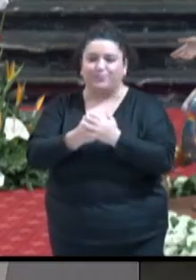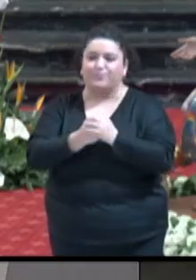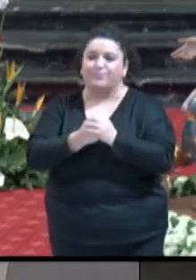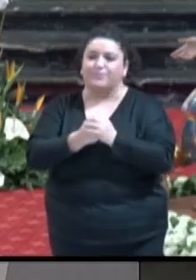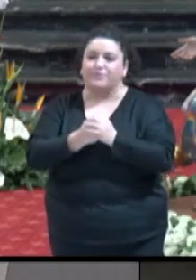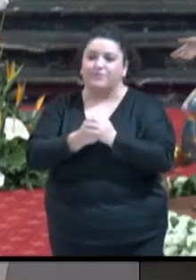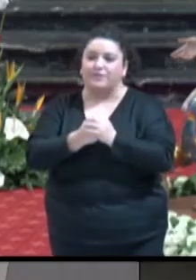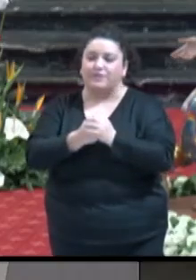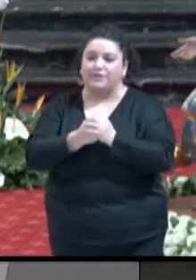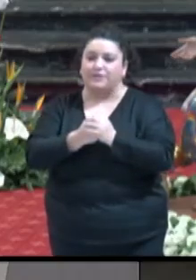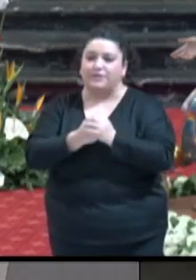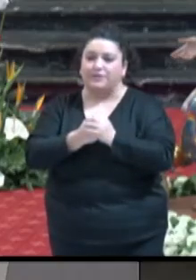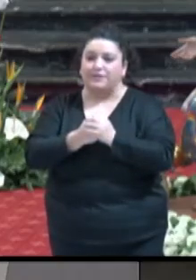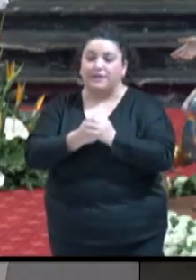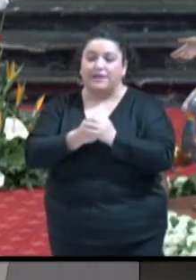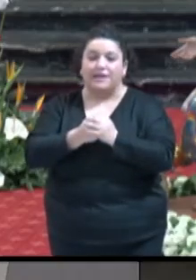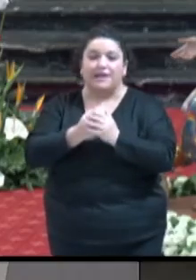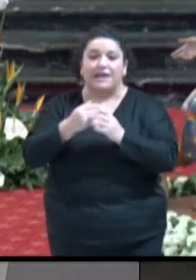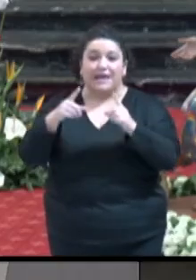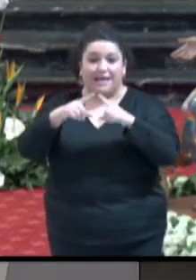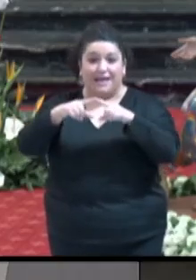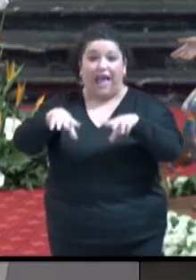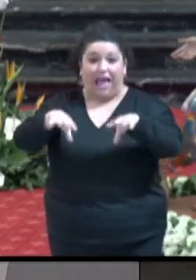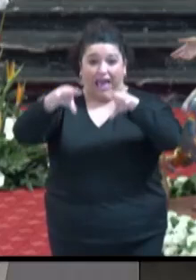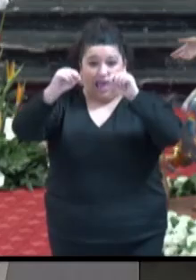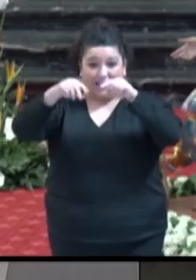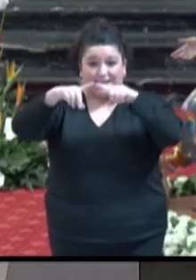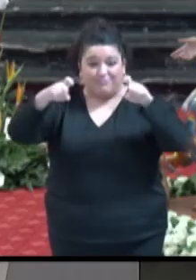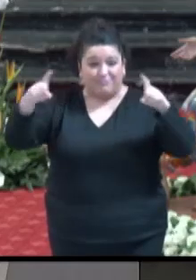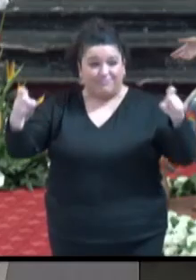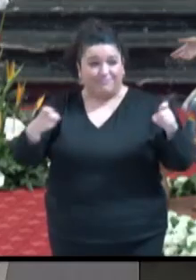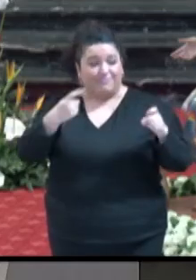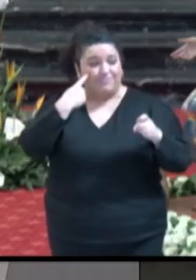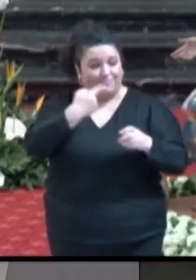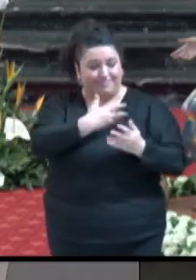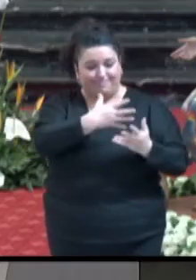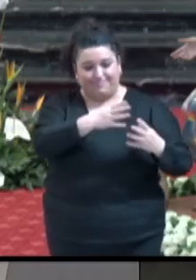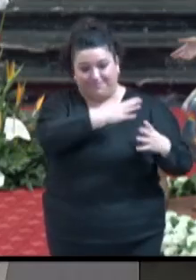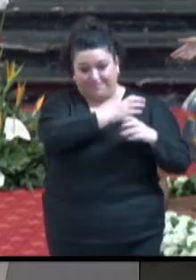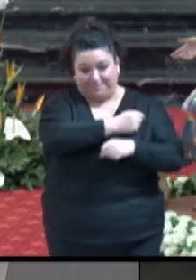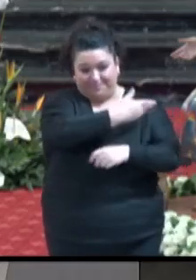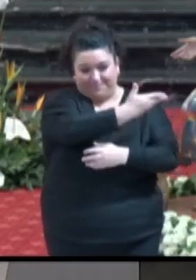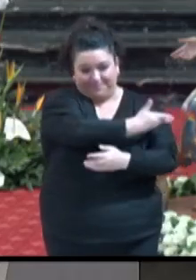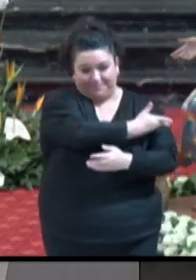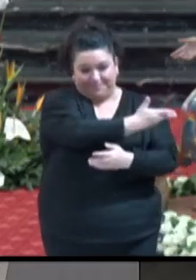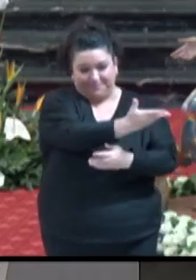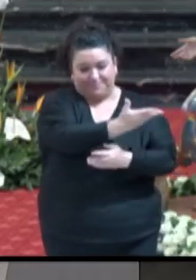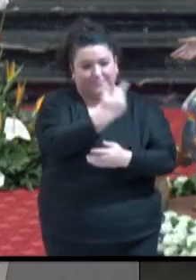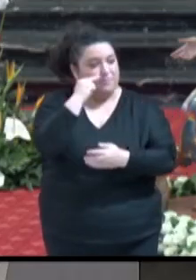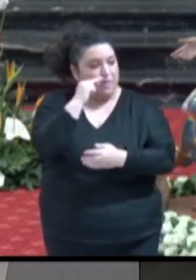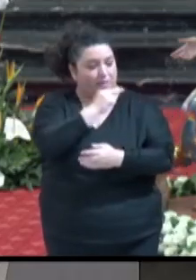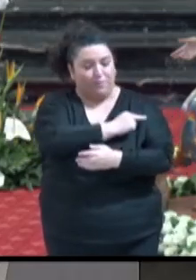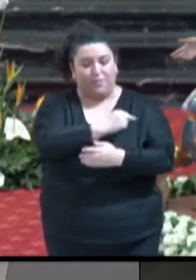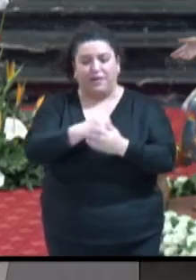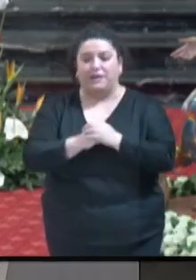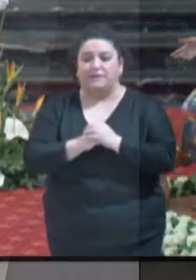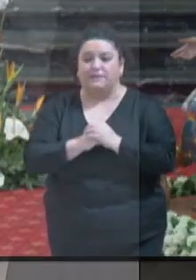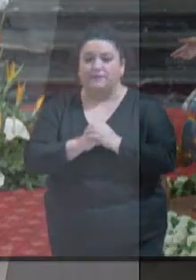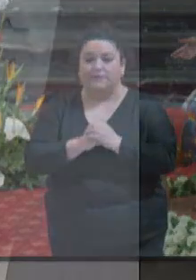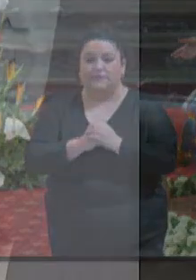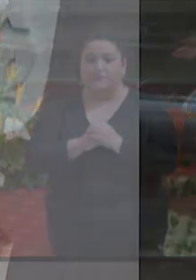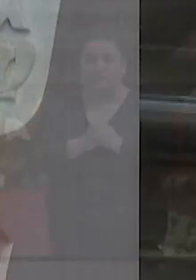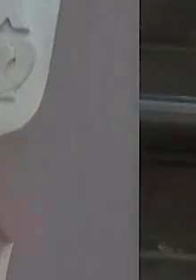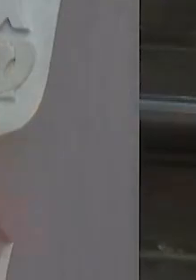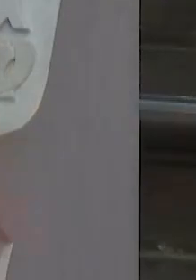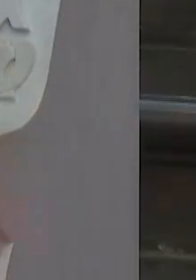el Cabildo ha puesto este precioso misterio aquí delante de nuestros ojos